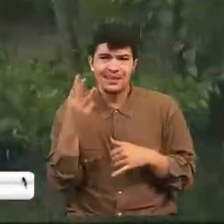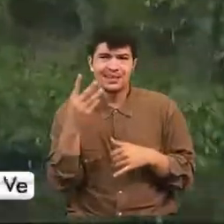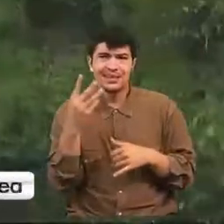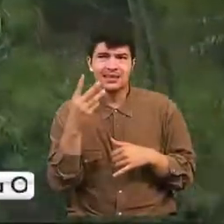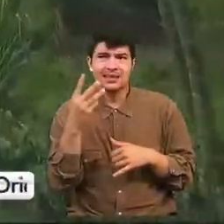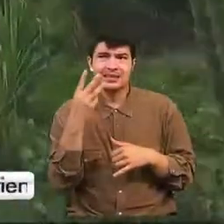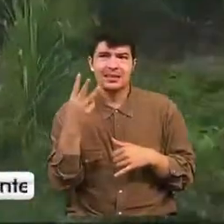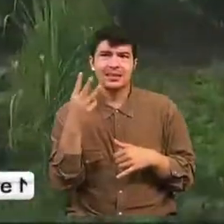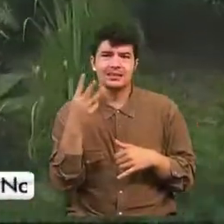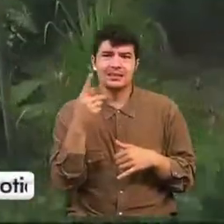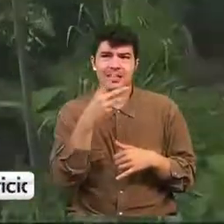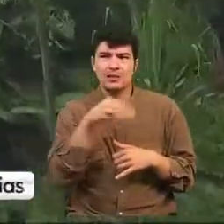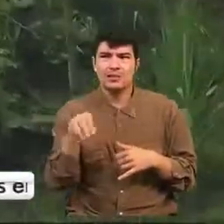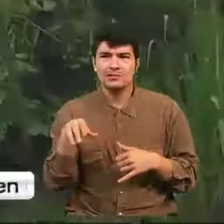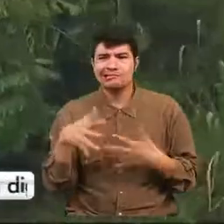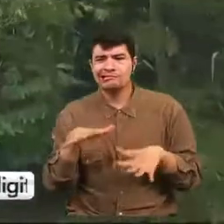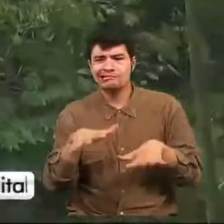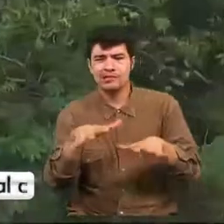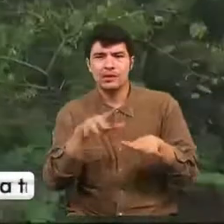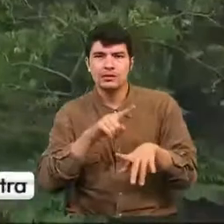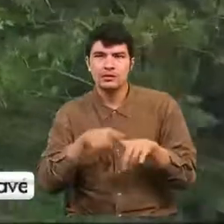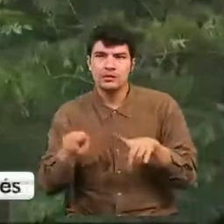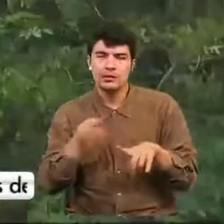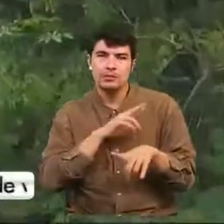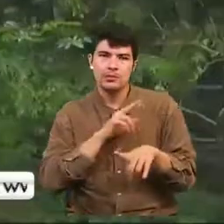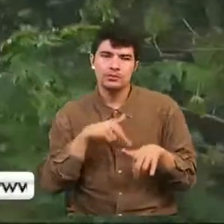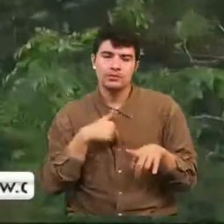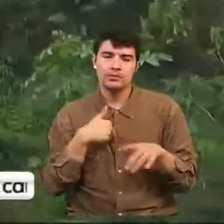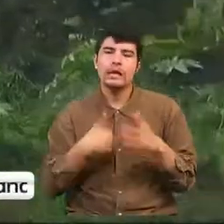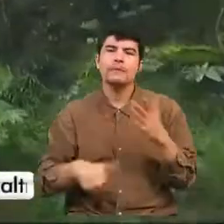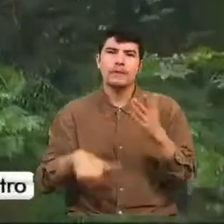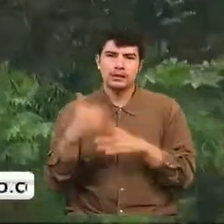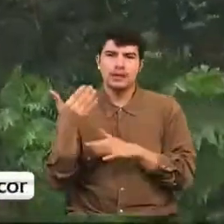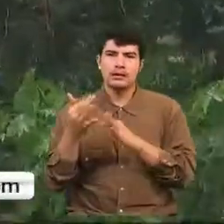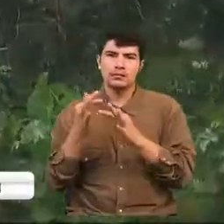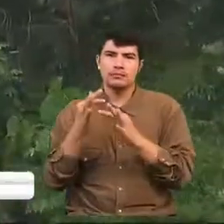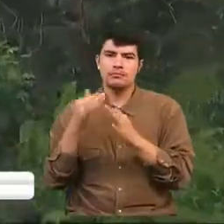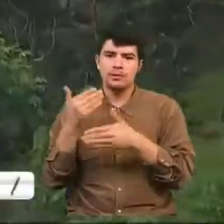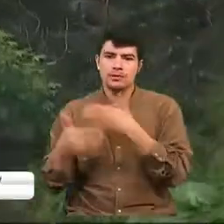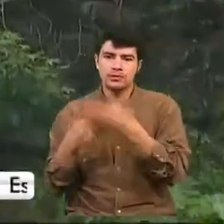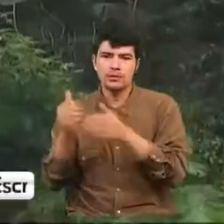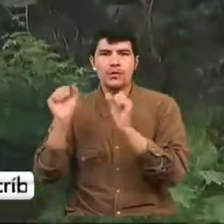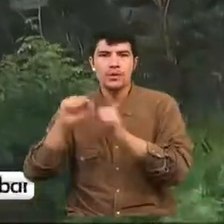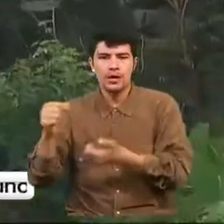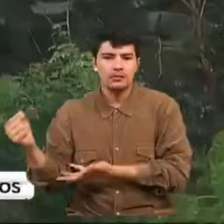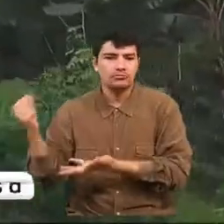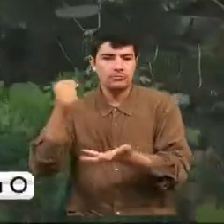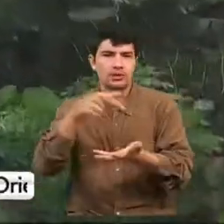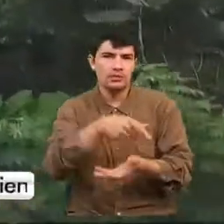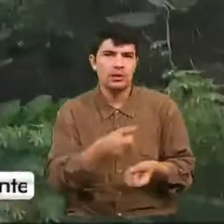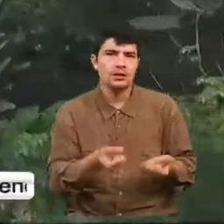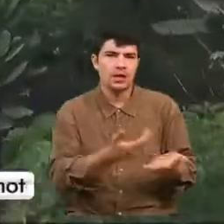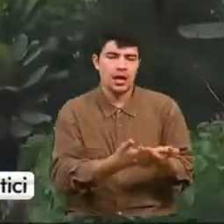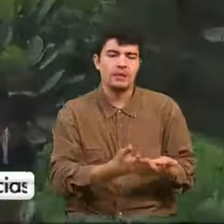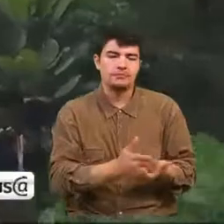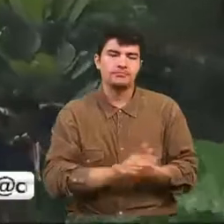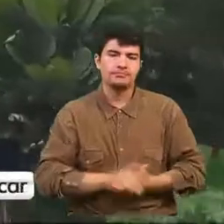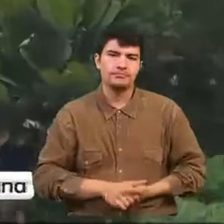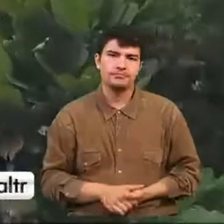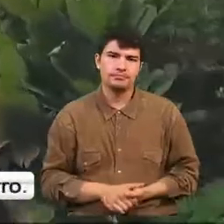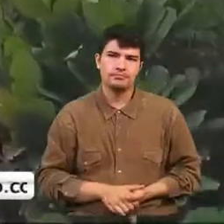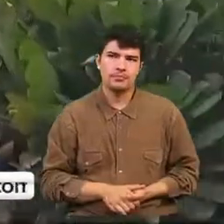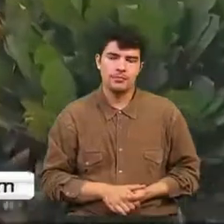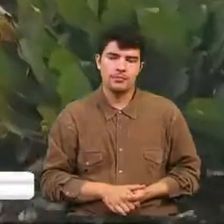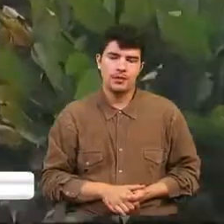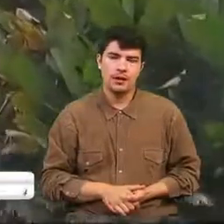kilómetros saliendo de Puente Nacional a Jesús María. Vamos a empezar ya a hacer los trámites para poder garantizar estos recursos y cerrar unas ventanas que